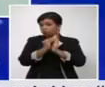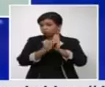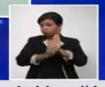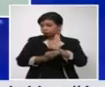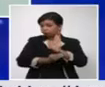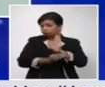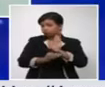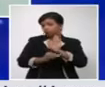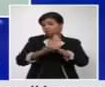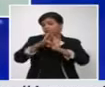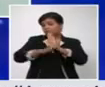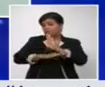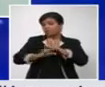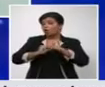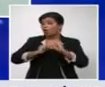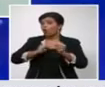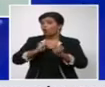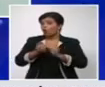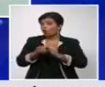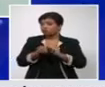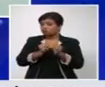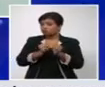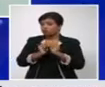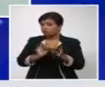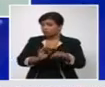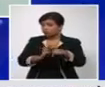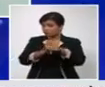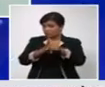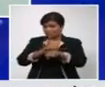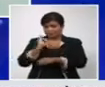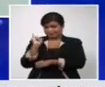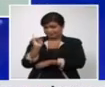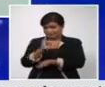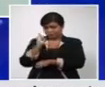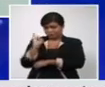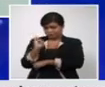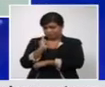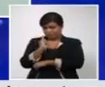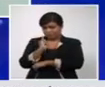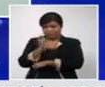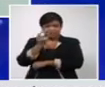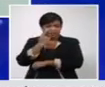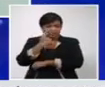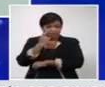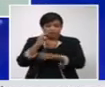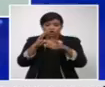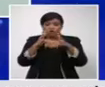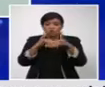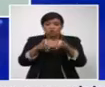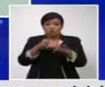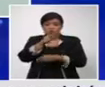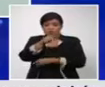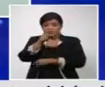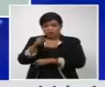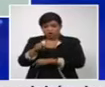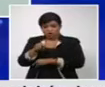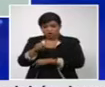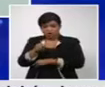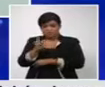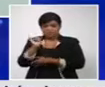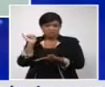control sanitario internacional, pues el número de importados pues va